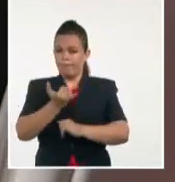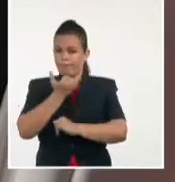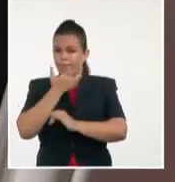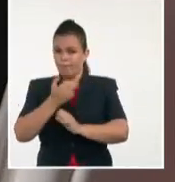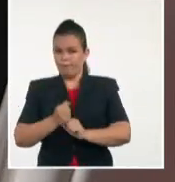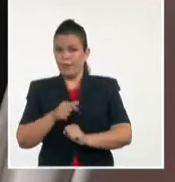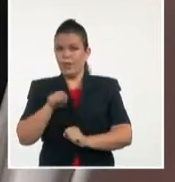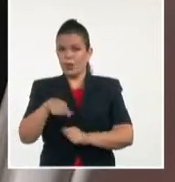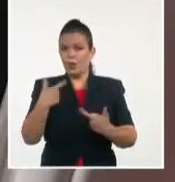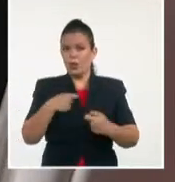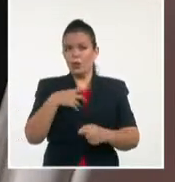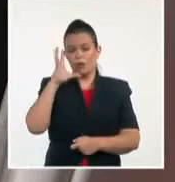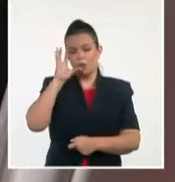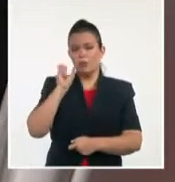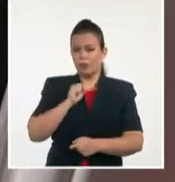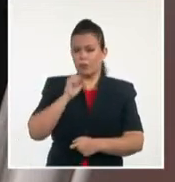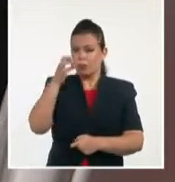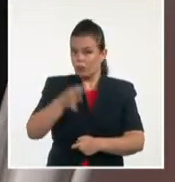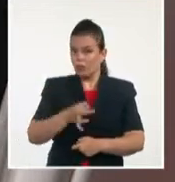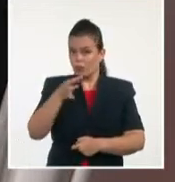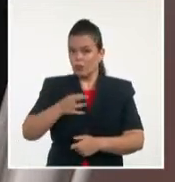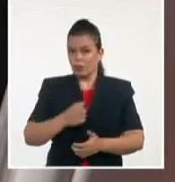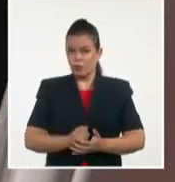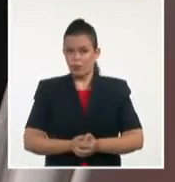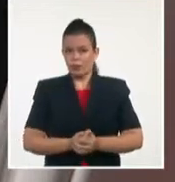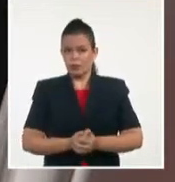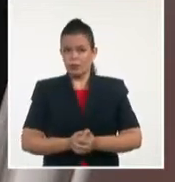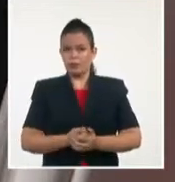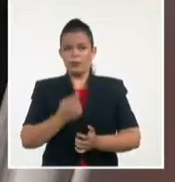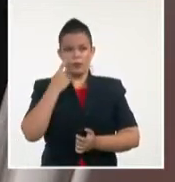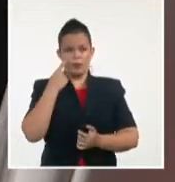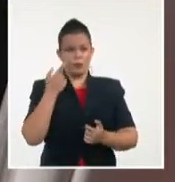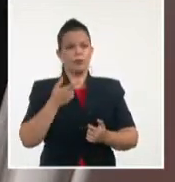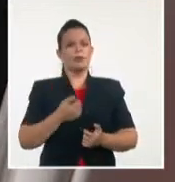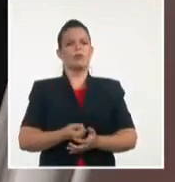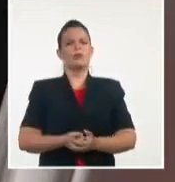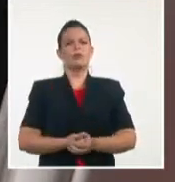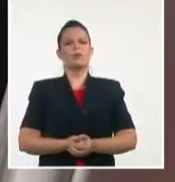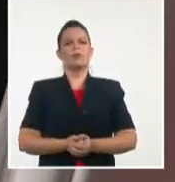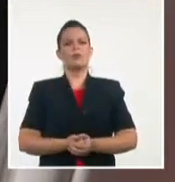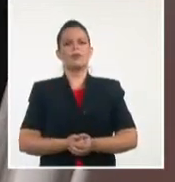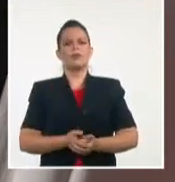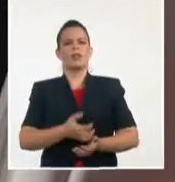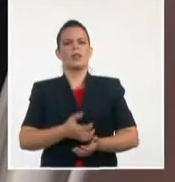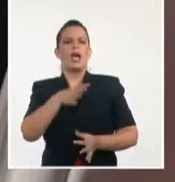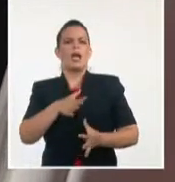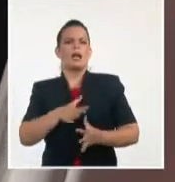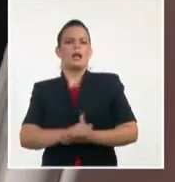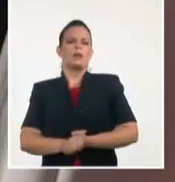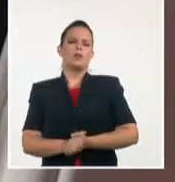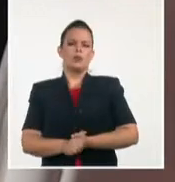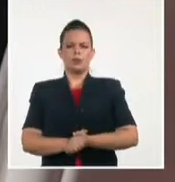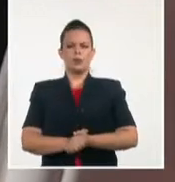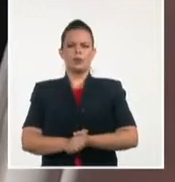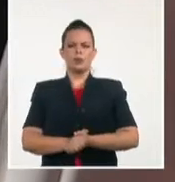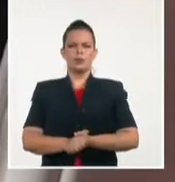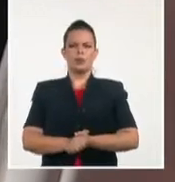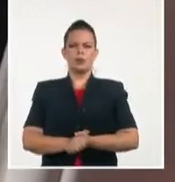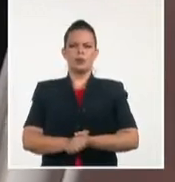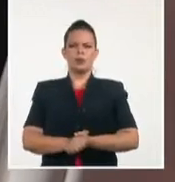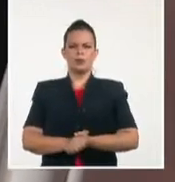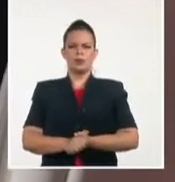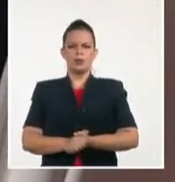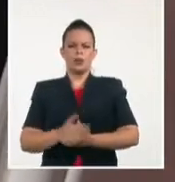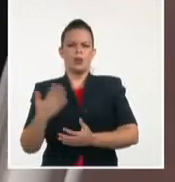ciclónica. Y miren, aquí hay un ejemplo. Un organismo sin condiciones de desarrollo,